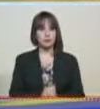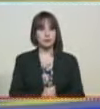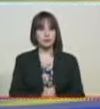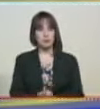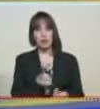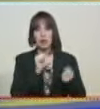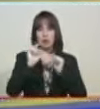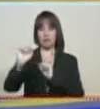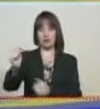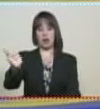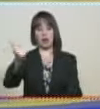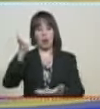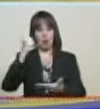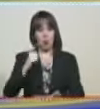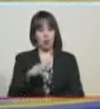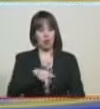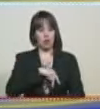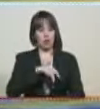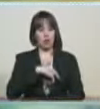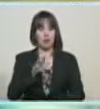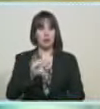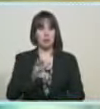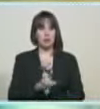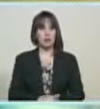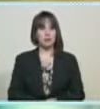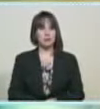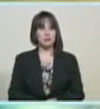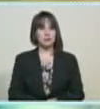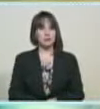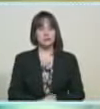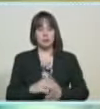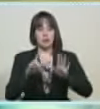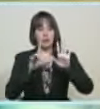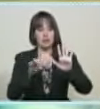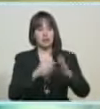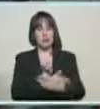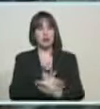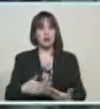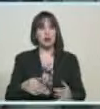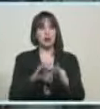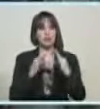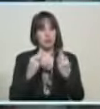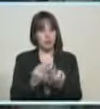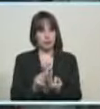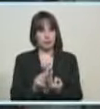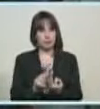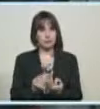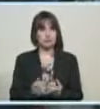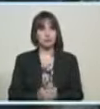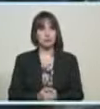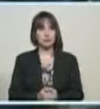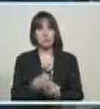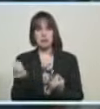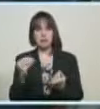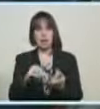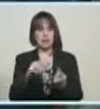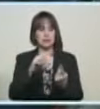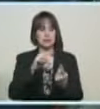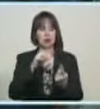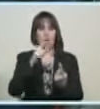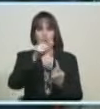defender los bonos del carné de la patria de estos 6 millones de familias una familia